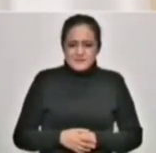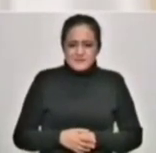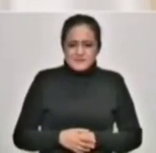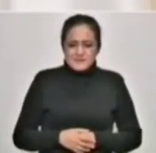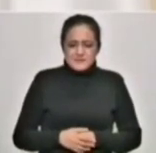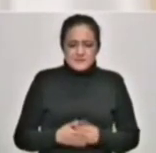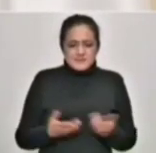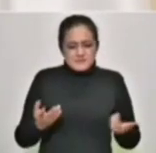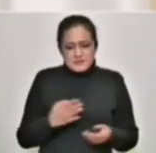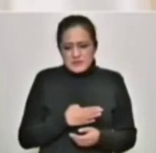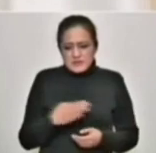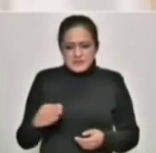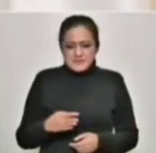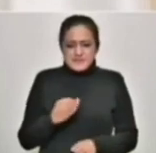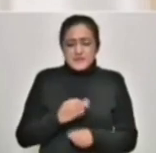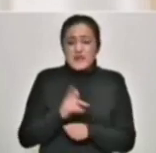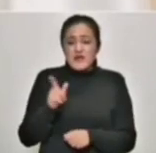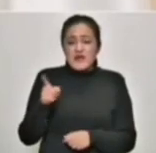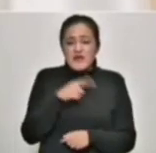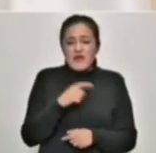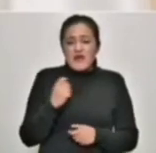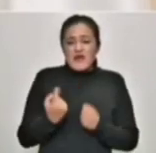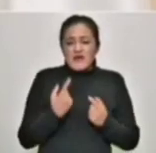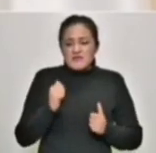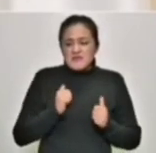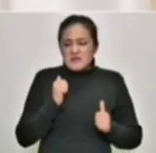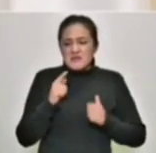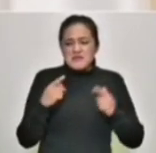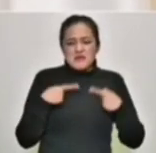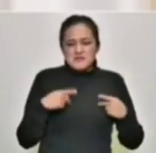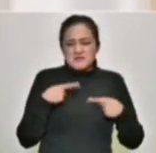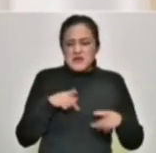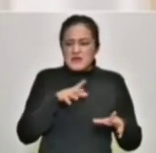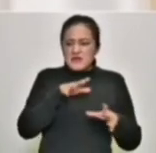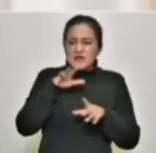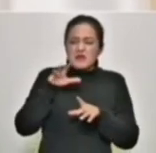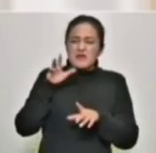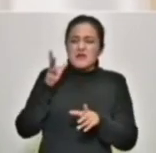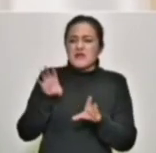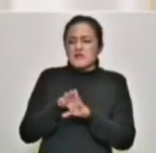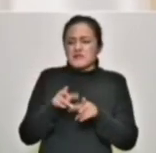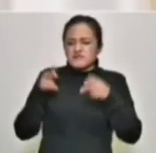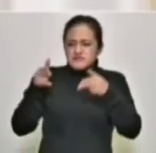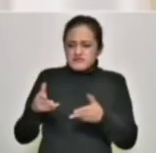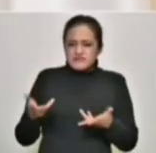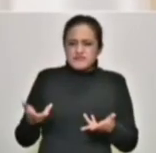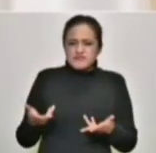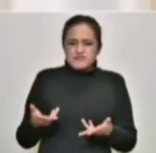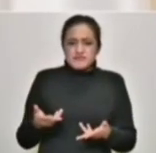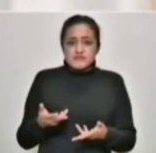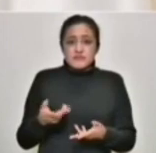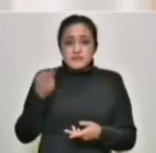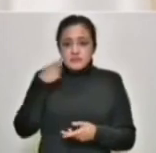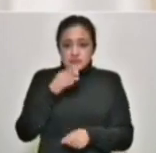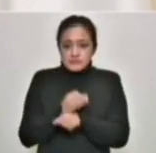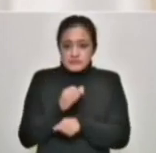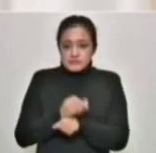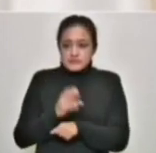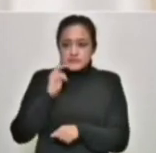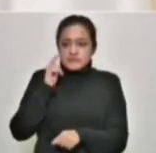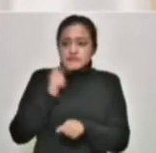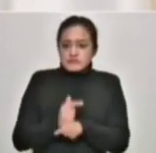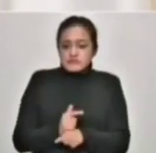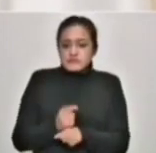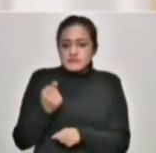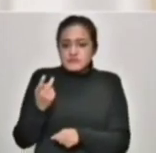y bueno se aprovechan de ellos delincuentes para esta identificación de